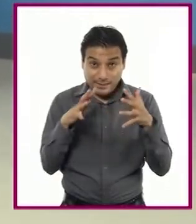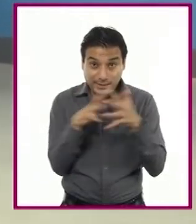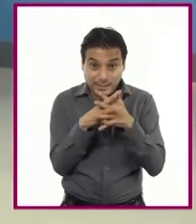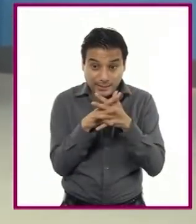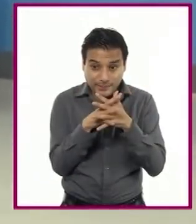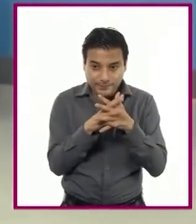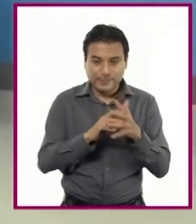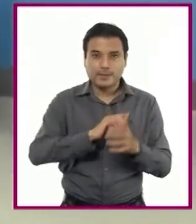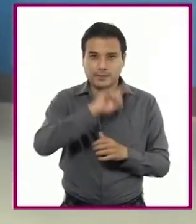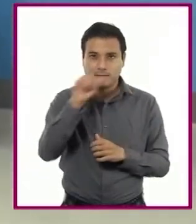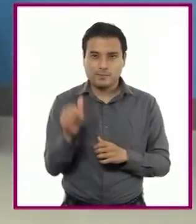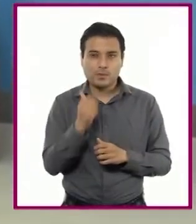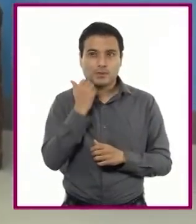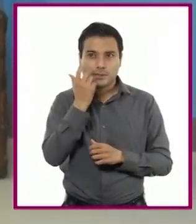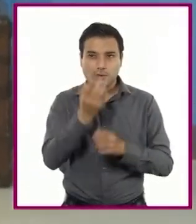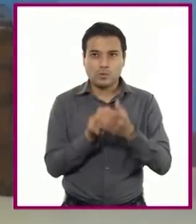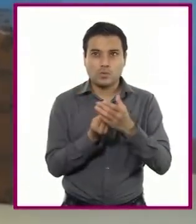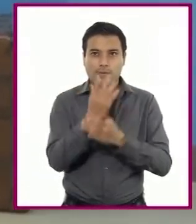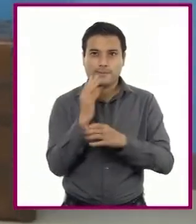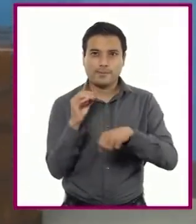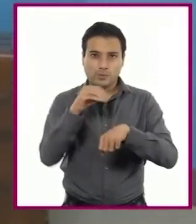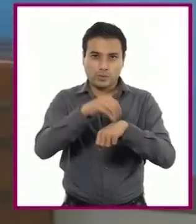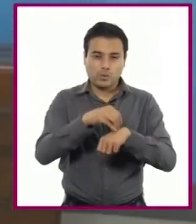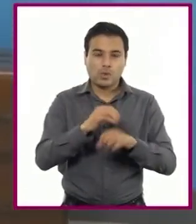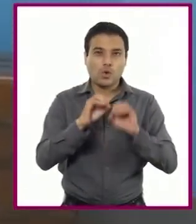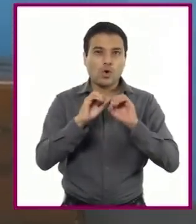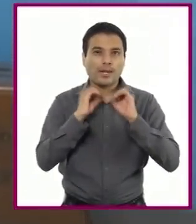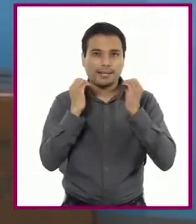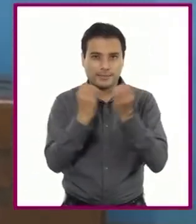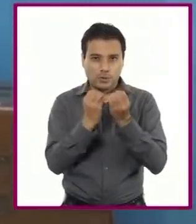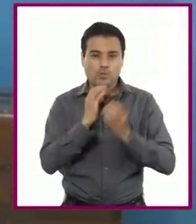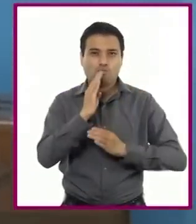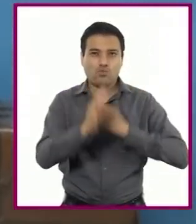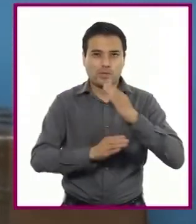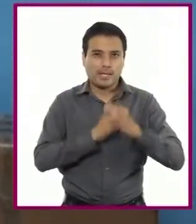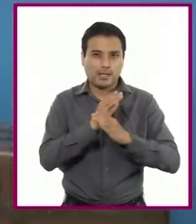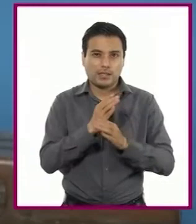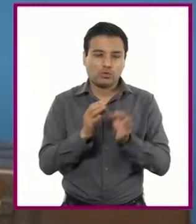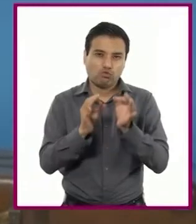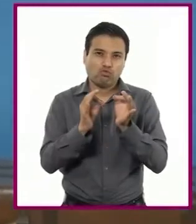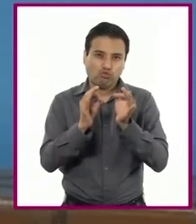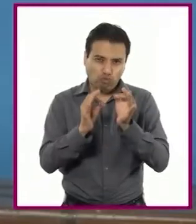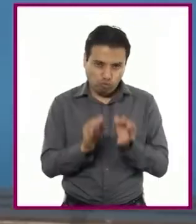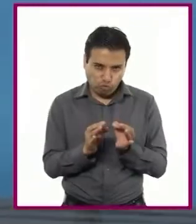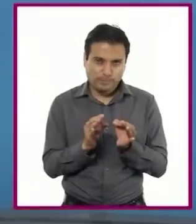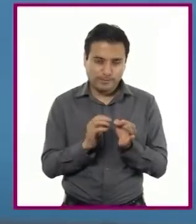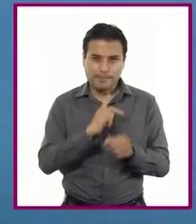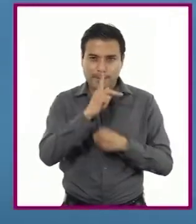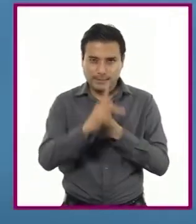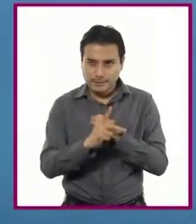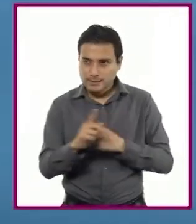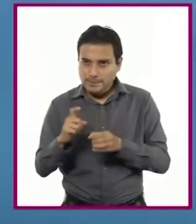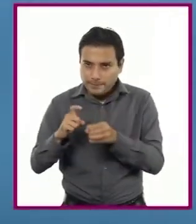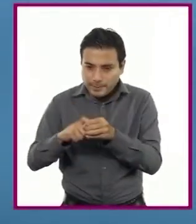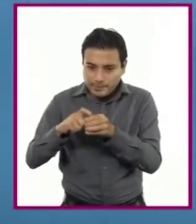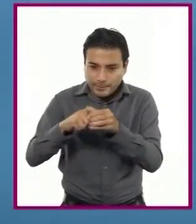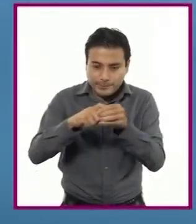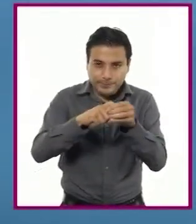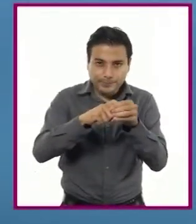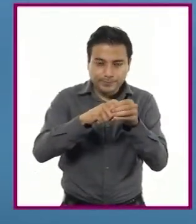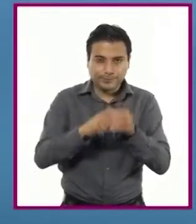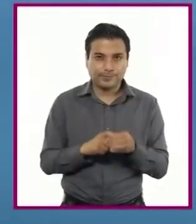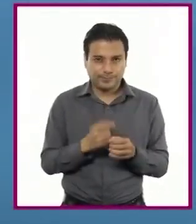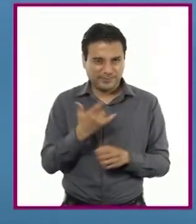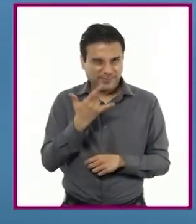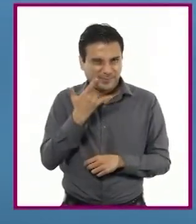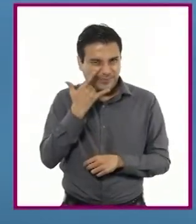el principio de crear una organización mundial integrada por todas las naciones. Paradójicamente,